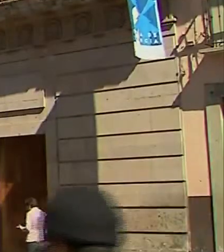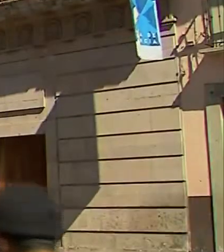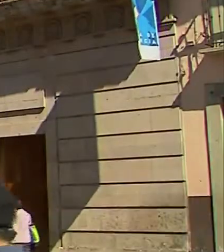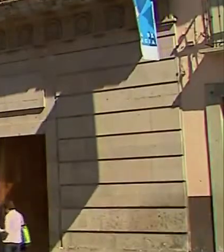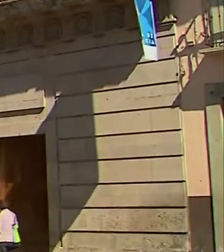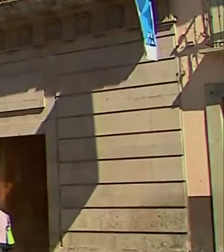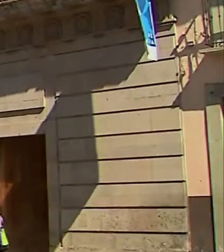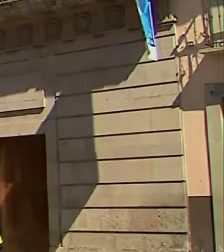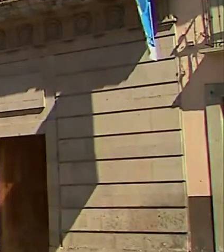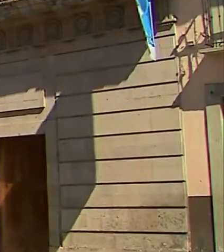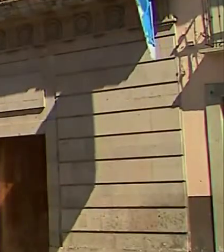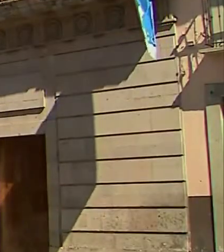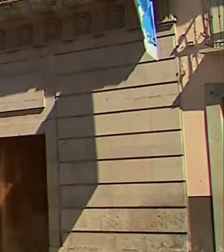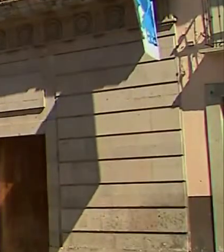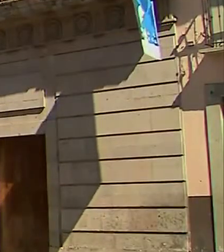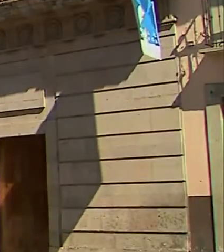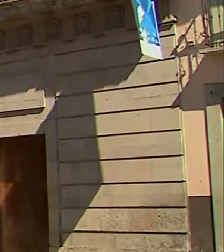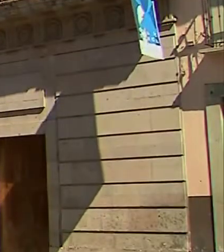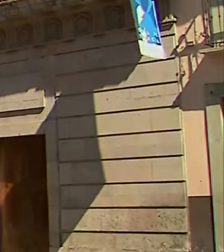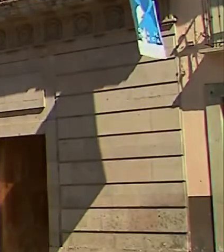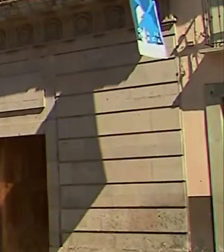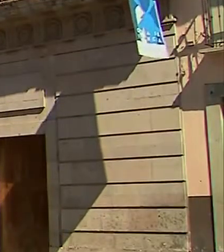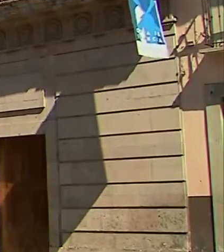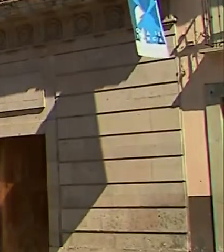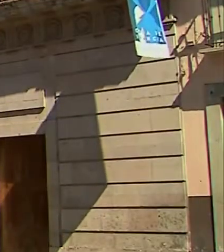Un recinto para la fiesta del espíritu.